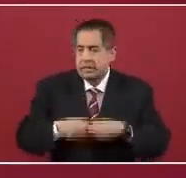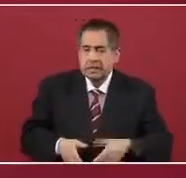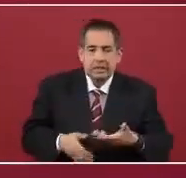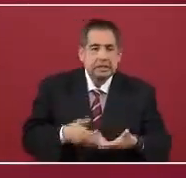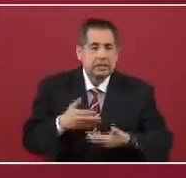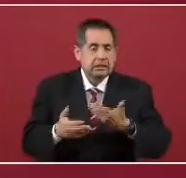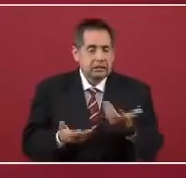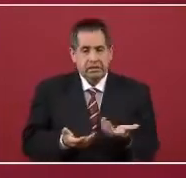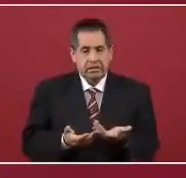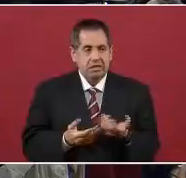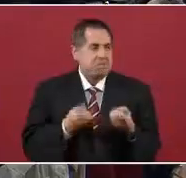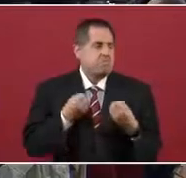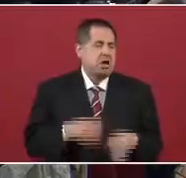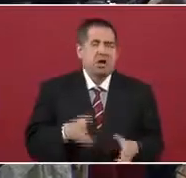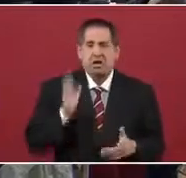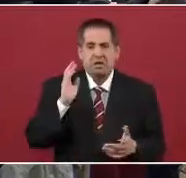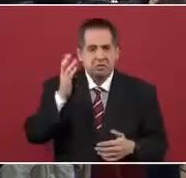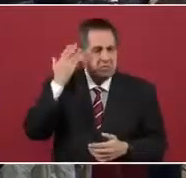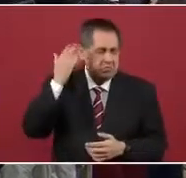perdieron